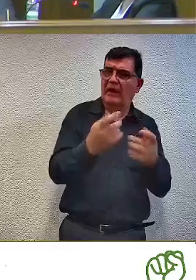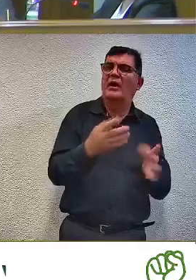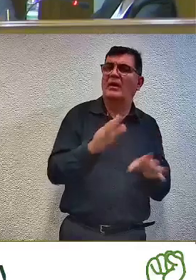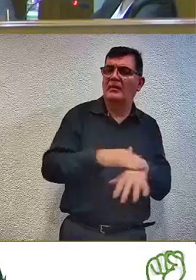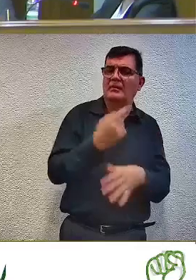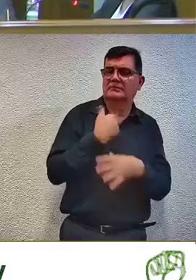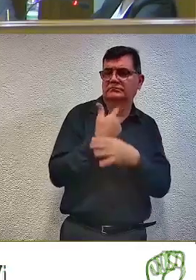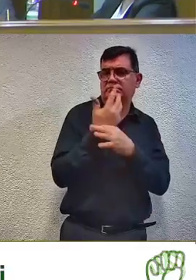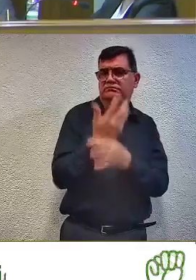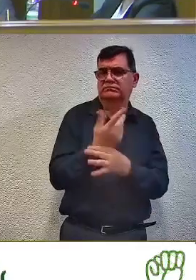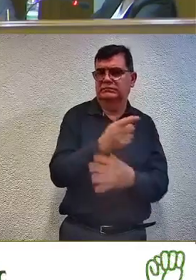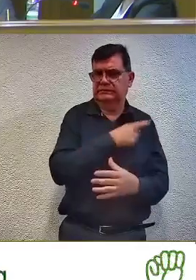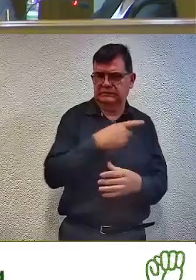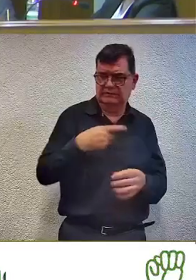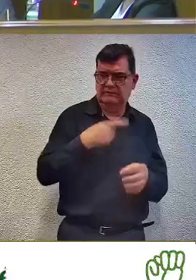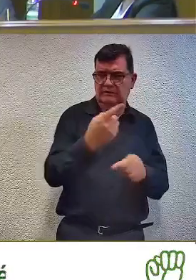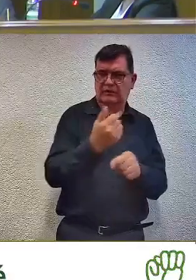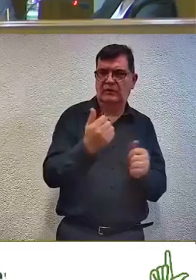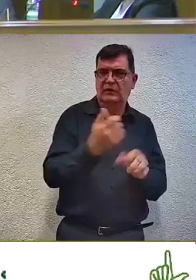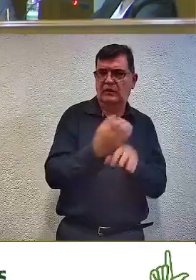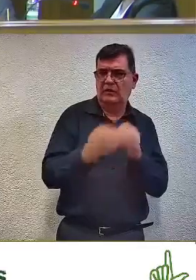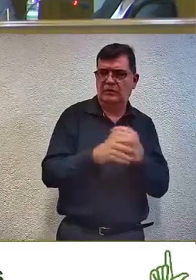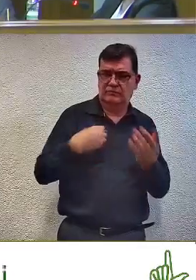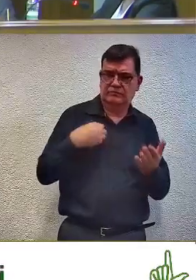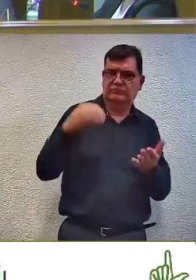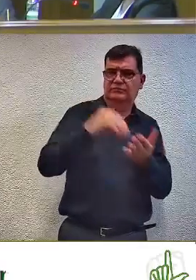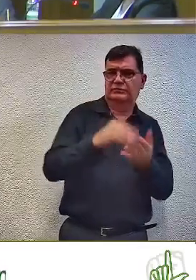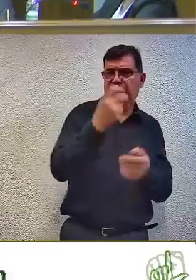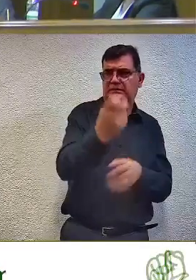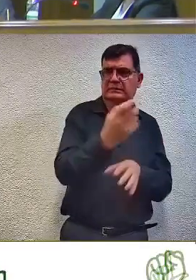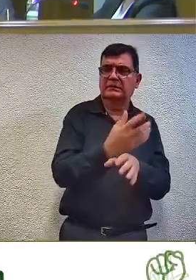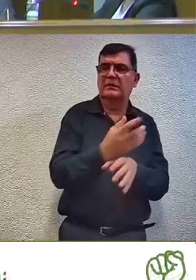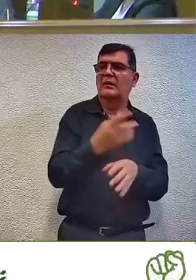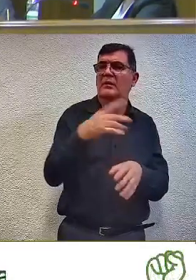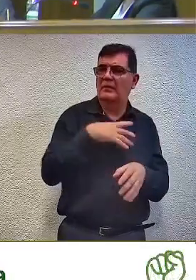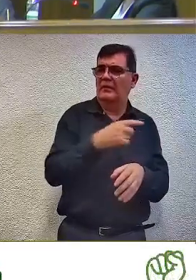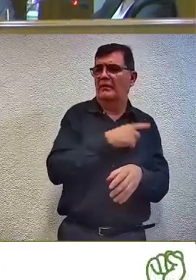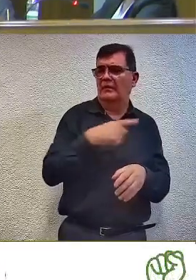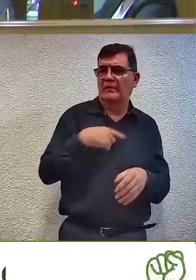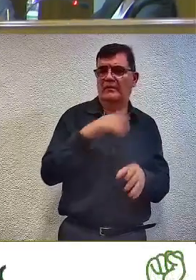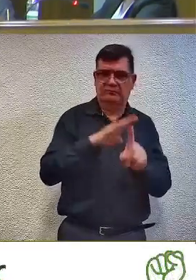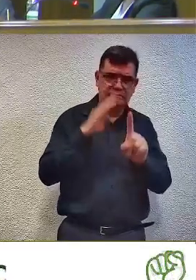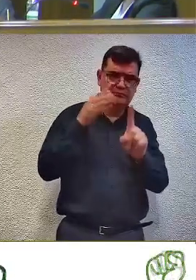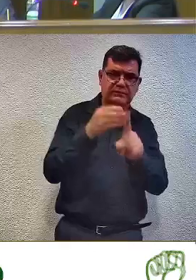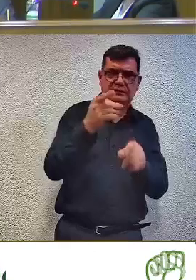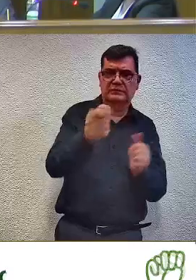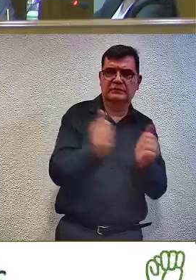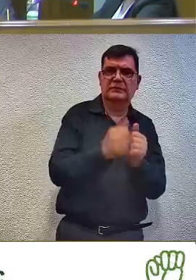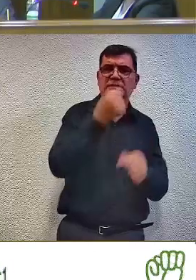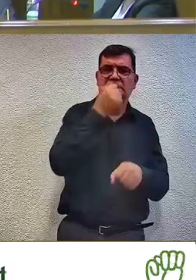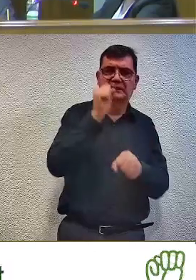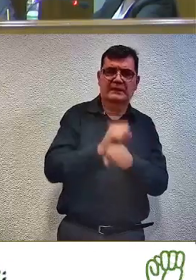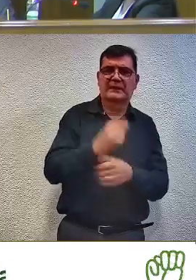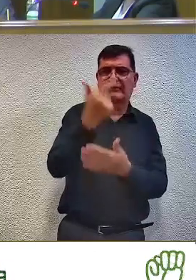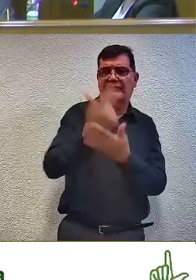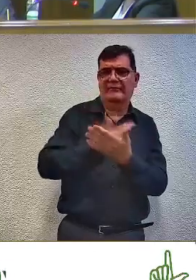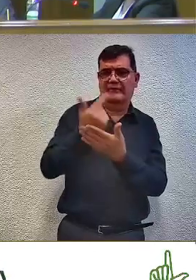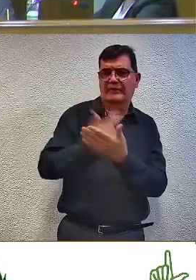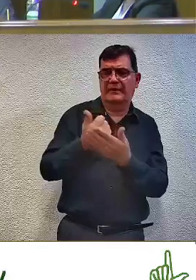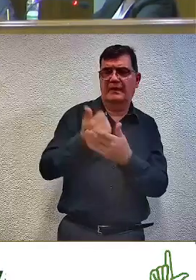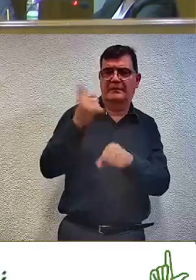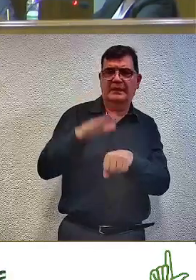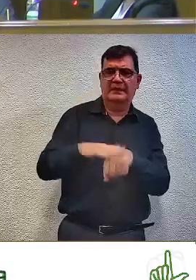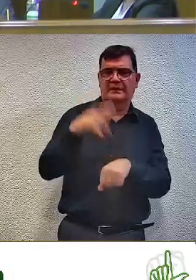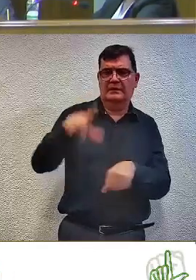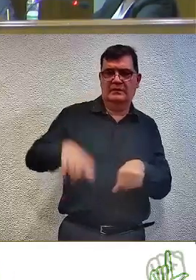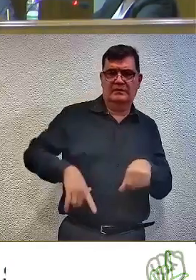señalando que se debe a causas no imputables a la misma, sino de manera directa a la Secretaría de Finanzas y Administración